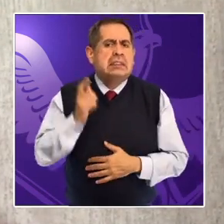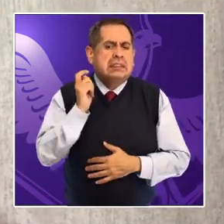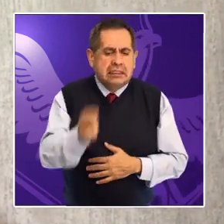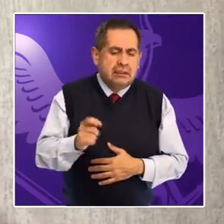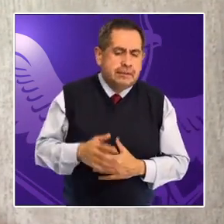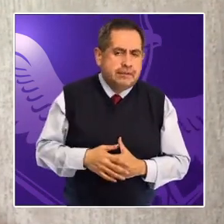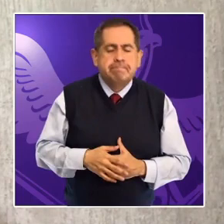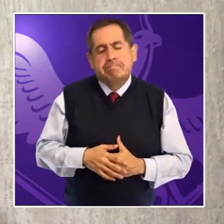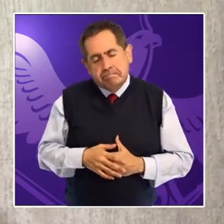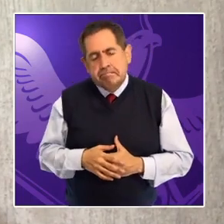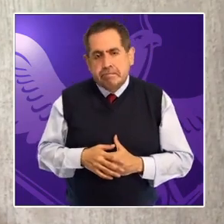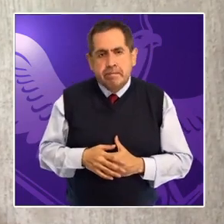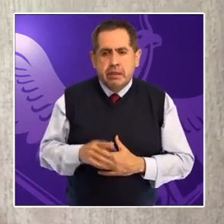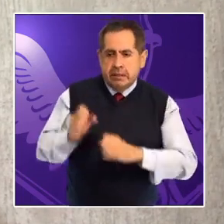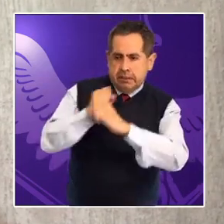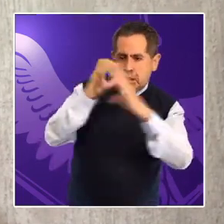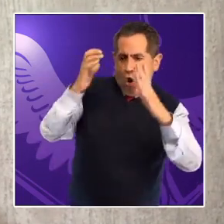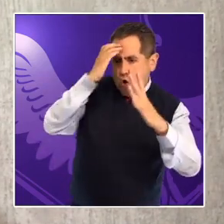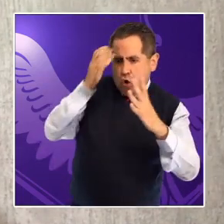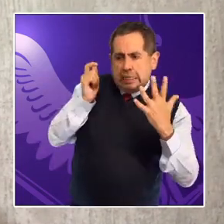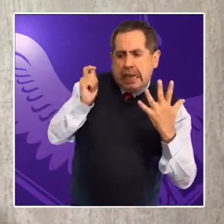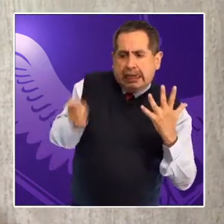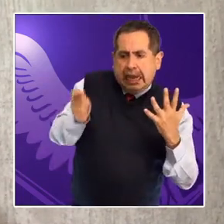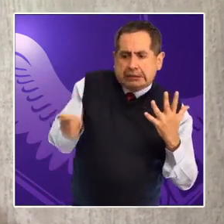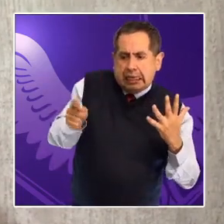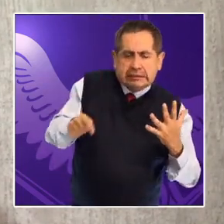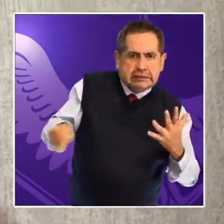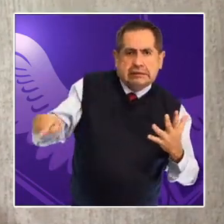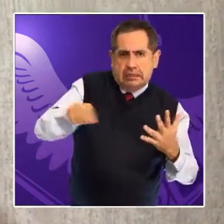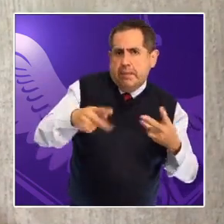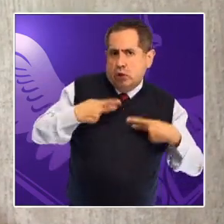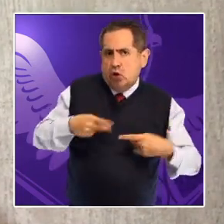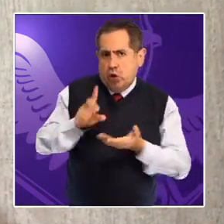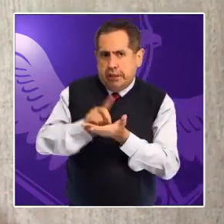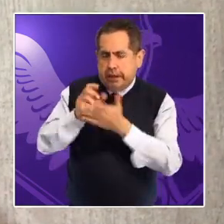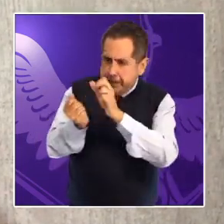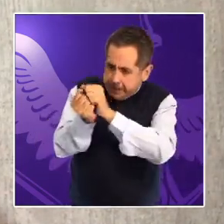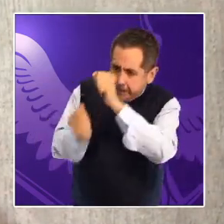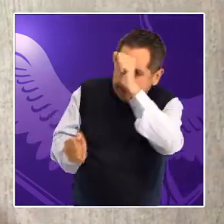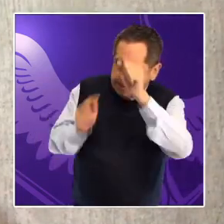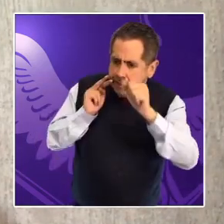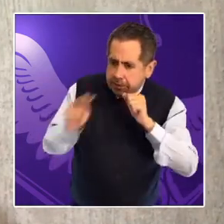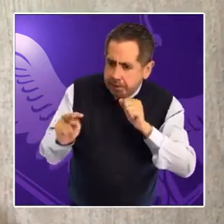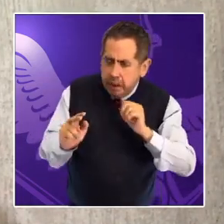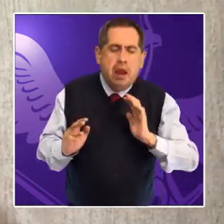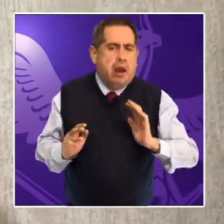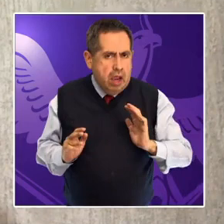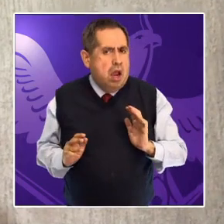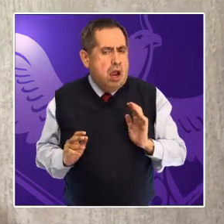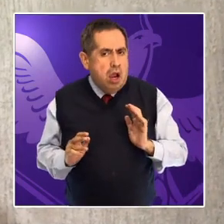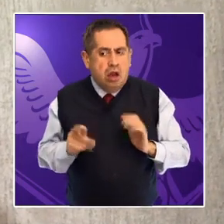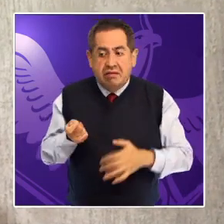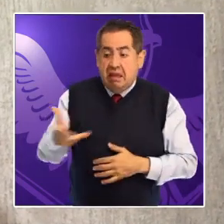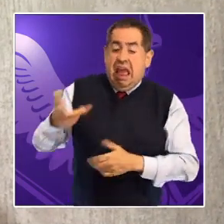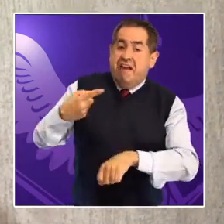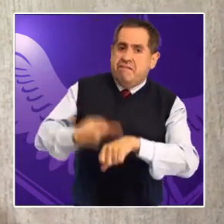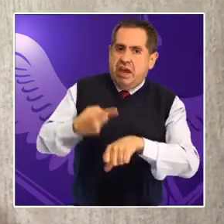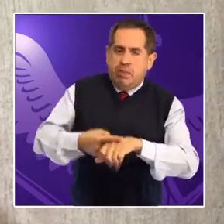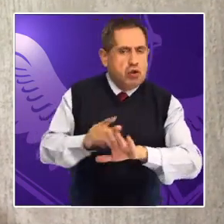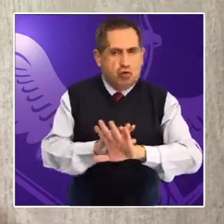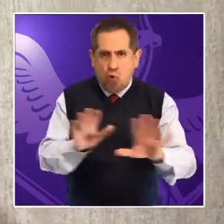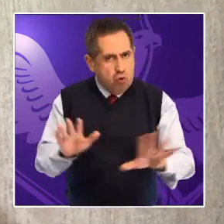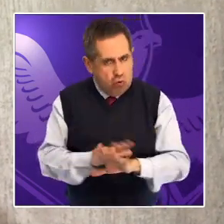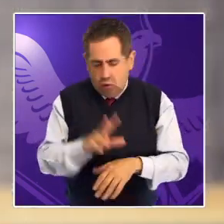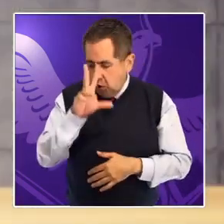por supuesto que conocer el paradigma social de las personas con discapacidad. Dejar de ver a las personas con discapacidad como enfermos